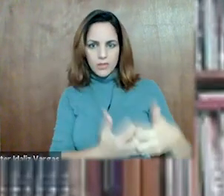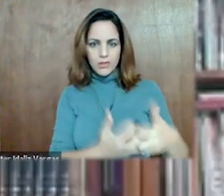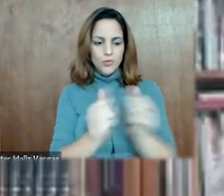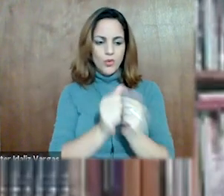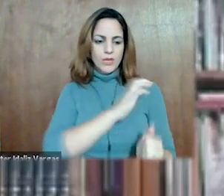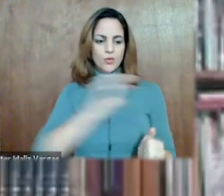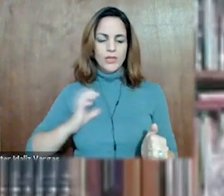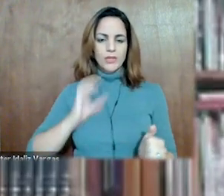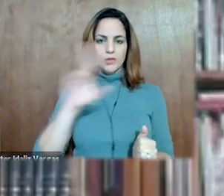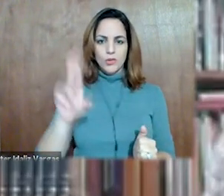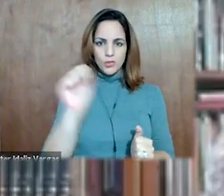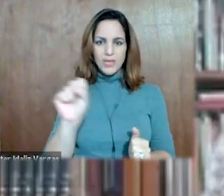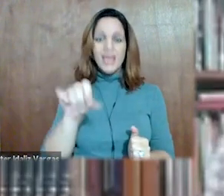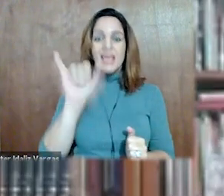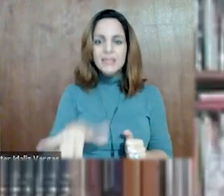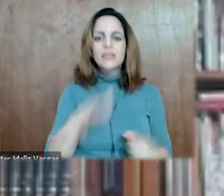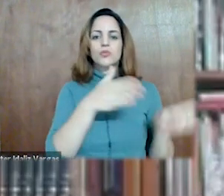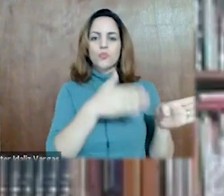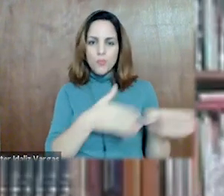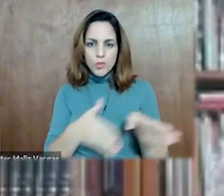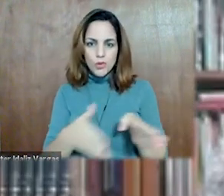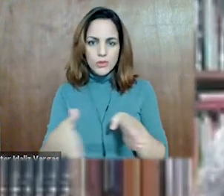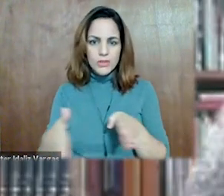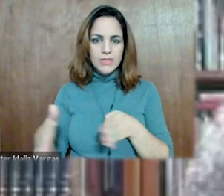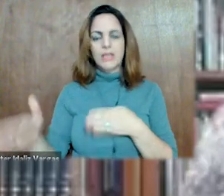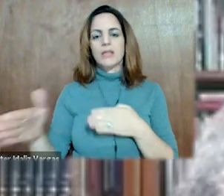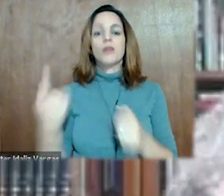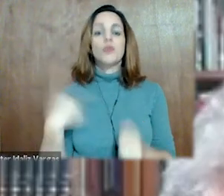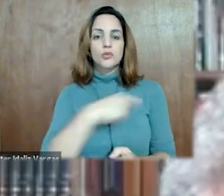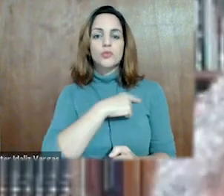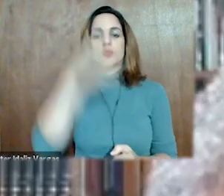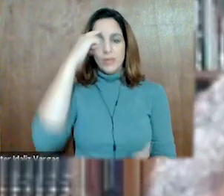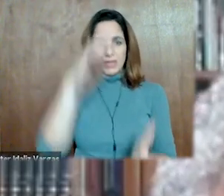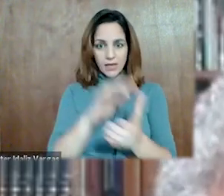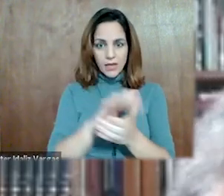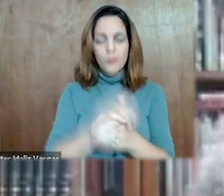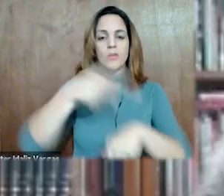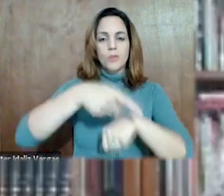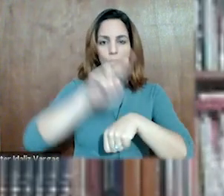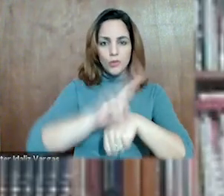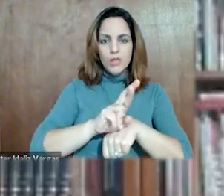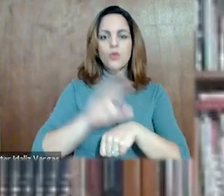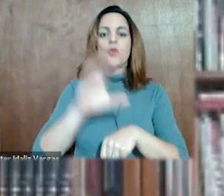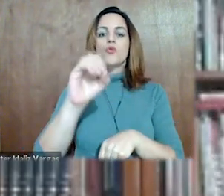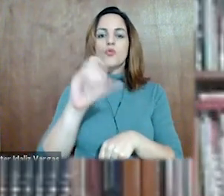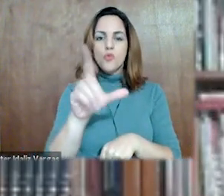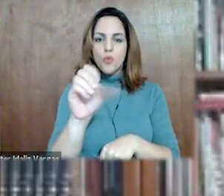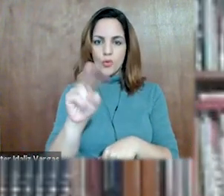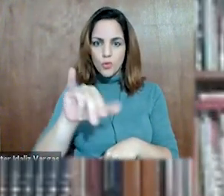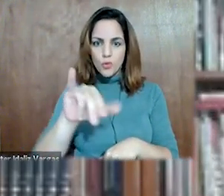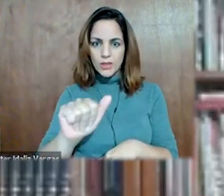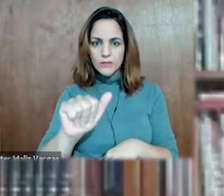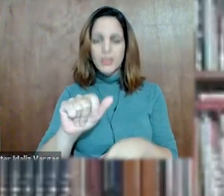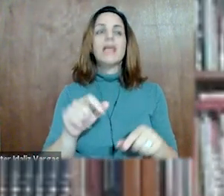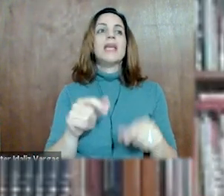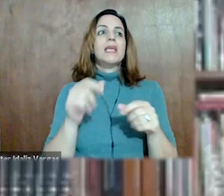Estados Unidos, ese es el proceso. En el Movimiento de Historia Ciudadana que yo estoy, creemos en el proceso, creemos que Puerto Rico es una colonia, y que la solución es el proceso